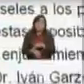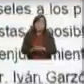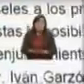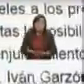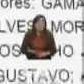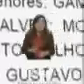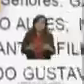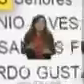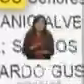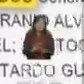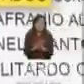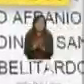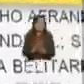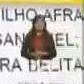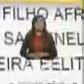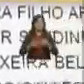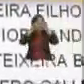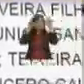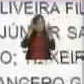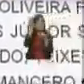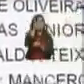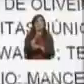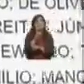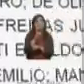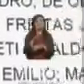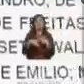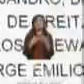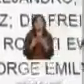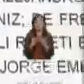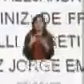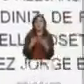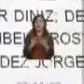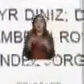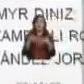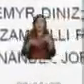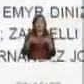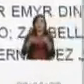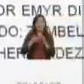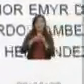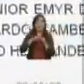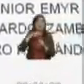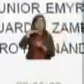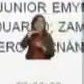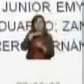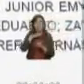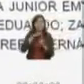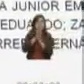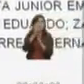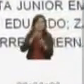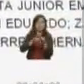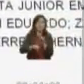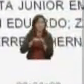no hay juicio. Odebrecht y sus ejecutivos limpiaron así su récord judicial de manos